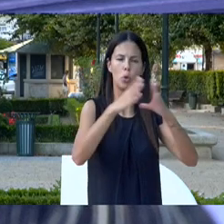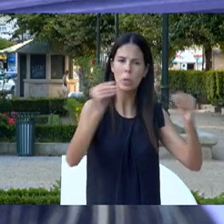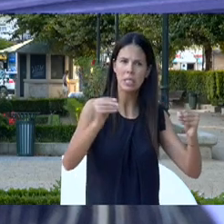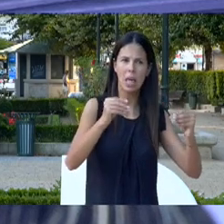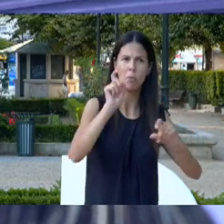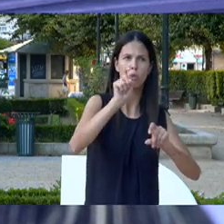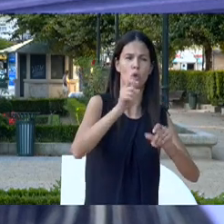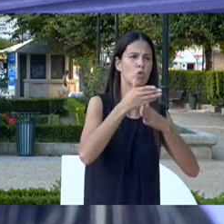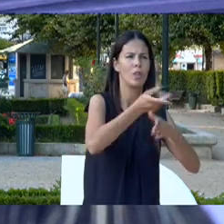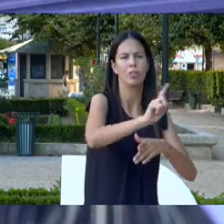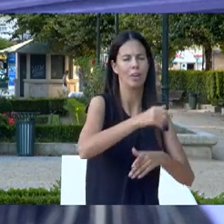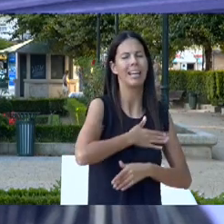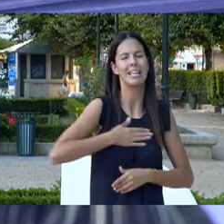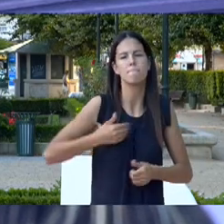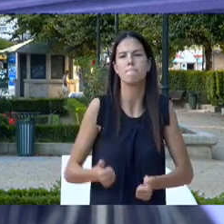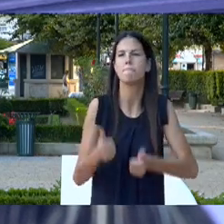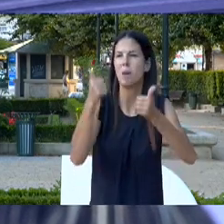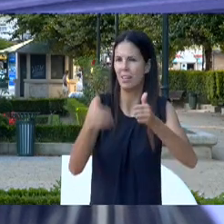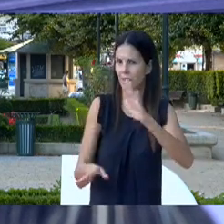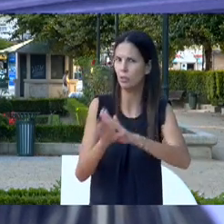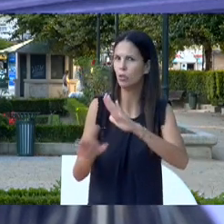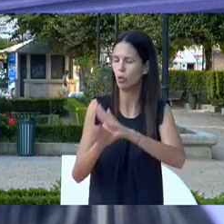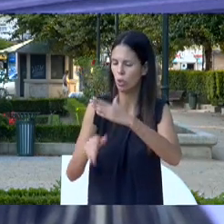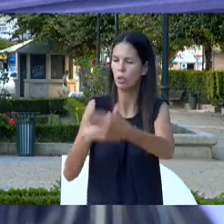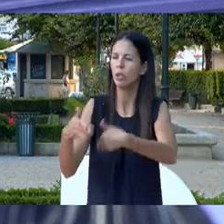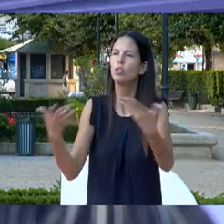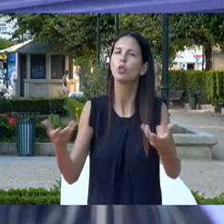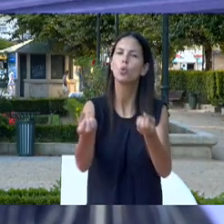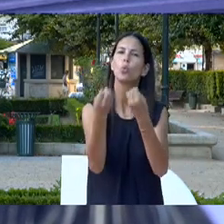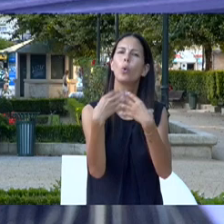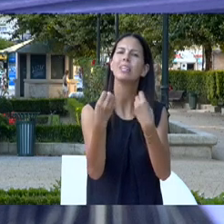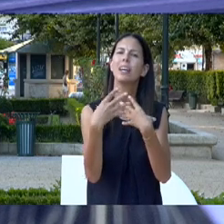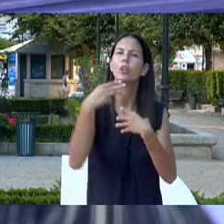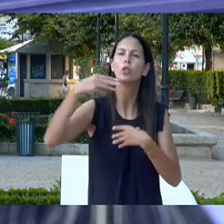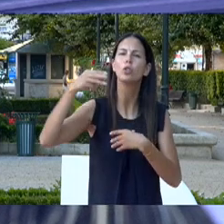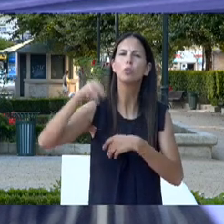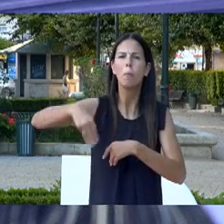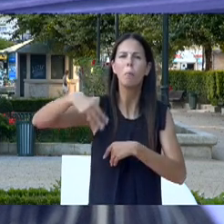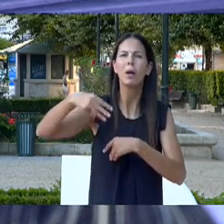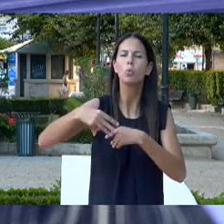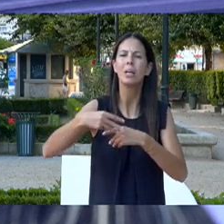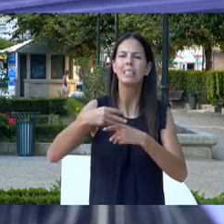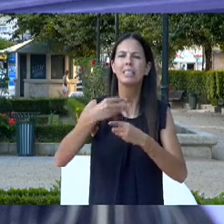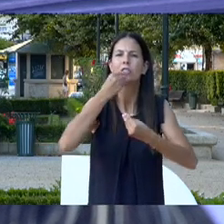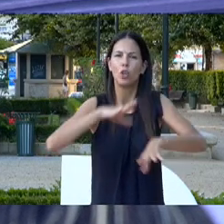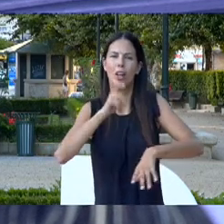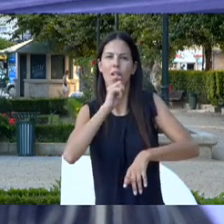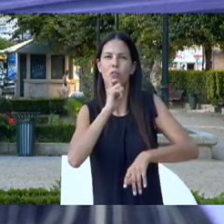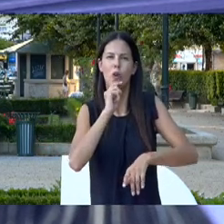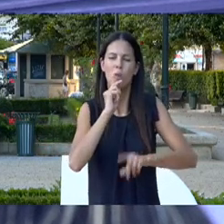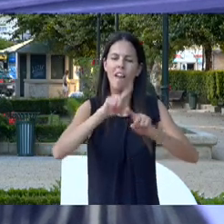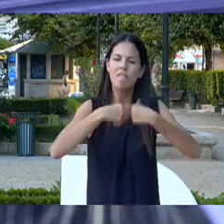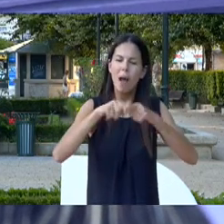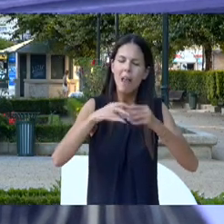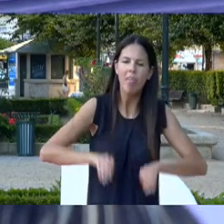quería ir máis longe, continuou. Entón, contanos, Manuel, como foi ese percurso y cómo se recibió una familia